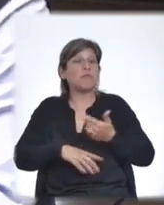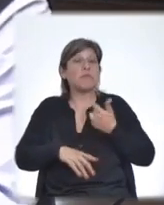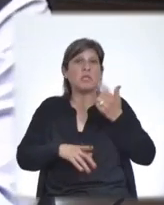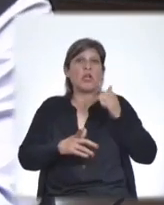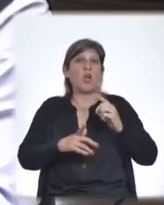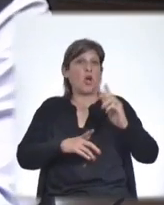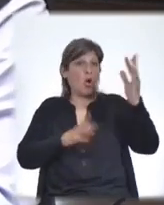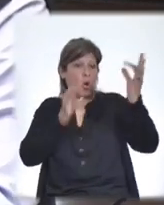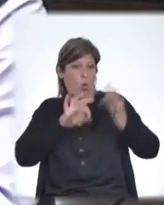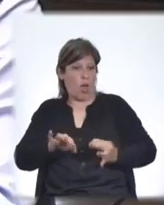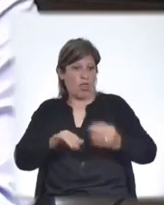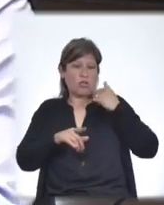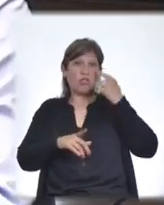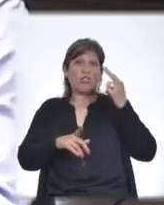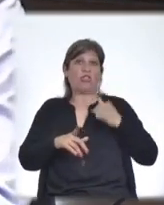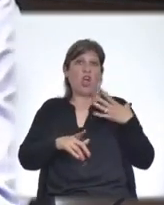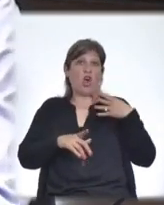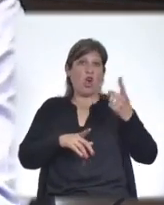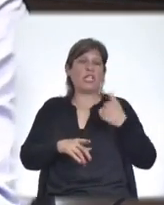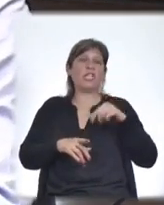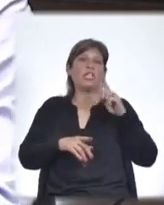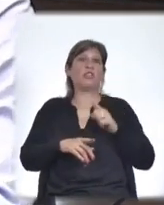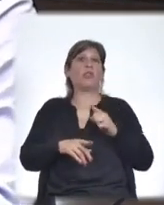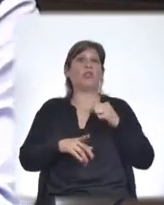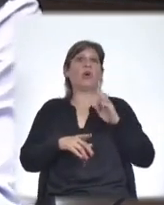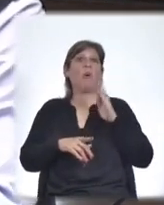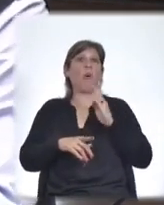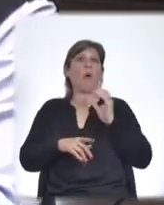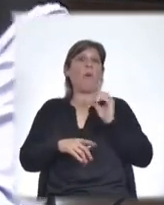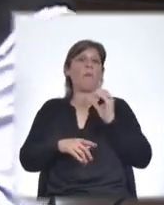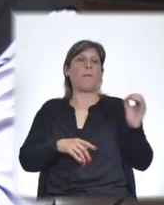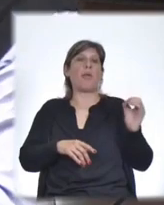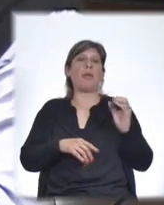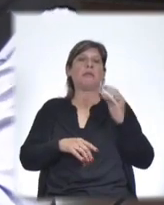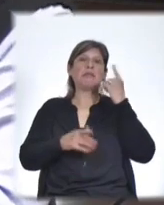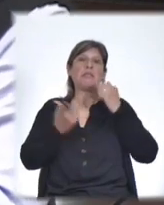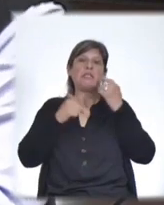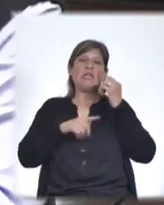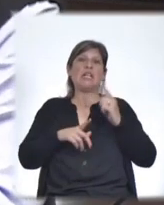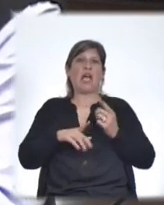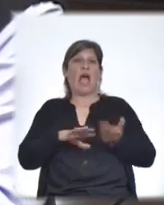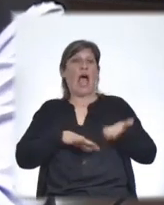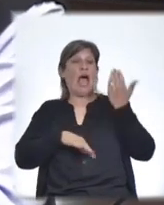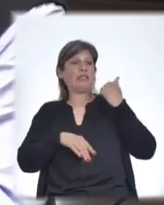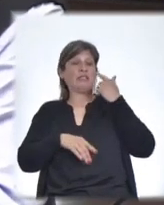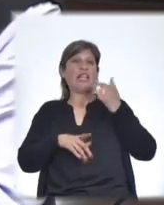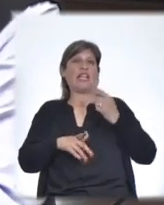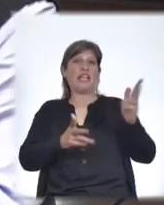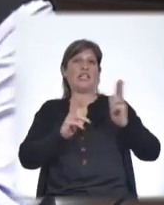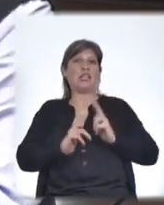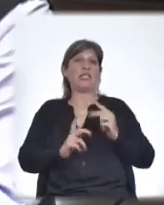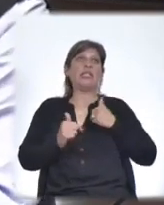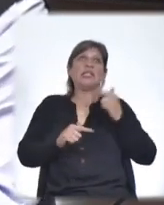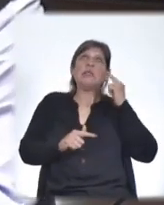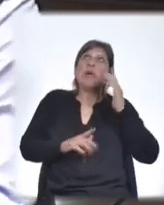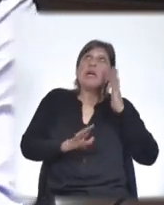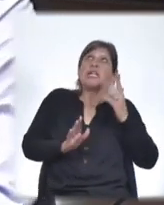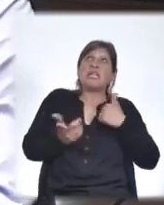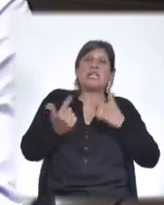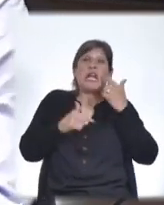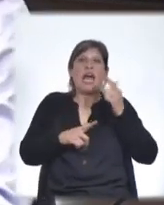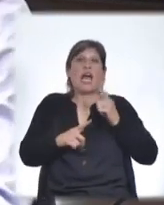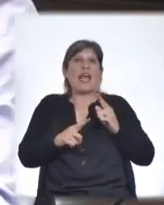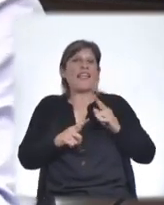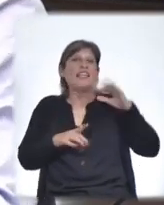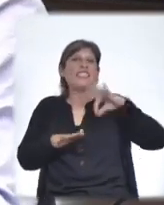señor director de la Oficina de Planeamiento y Presupuesto a la Comisión, el 7 de septiembre, es decir, antes, nos dijo que estamos suponiendo que el salario real se va a